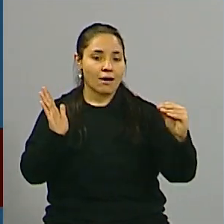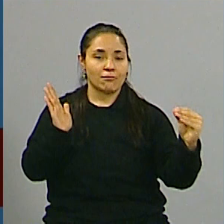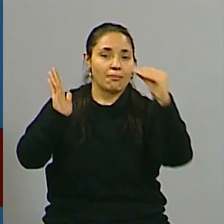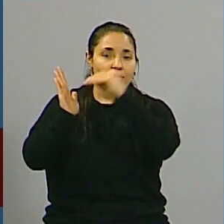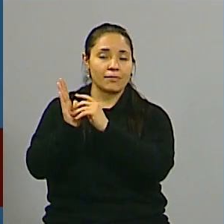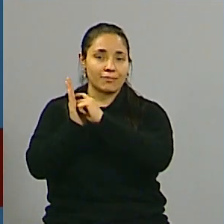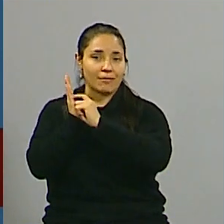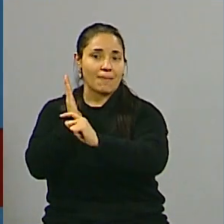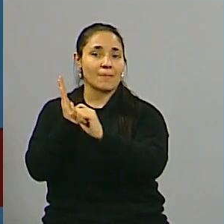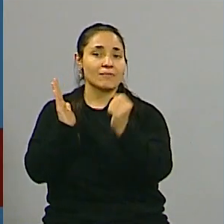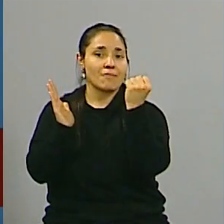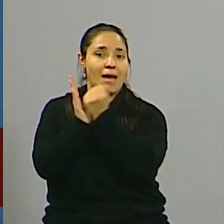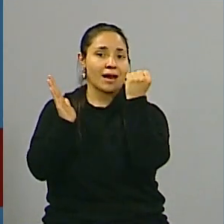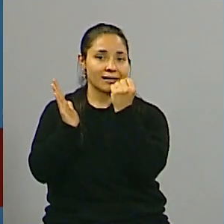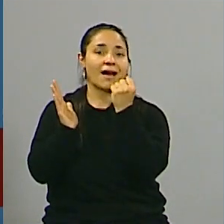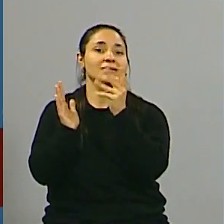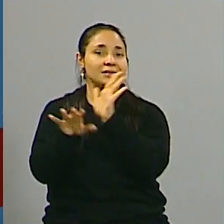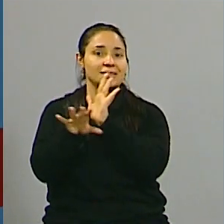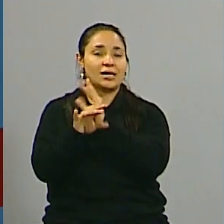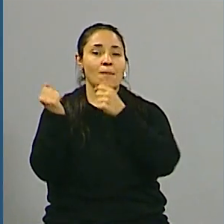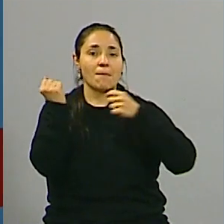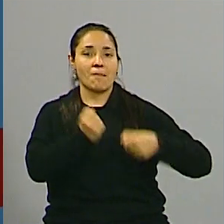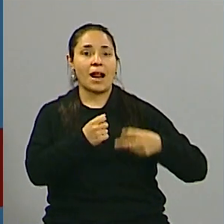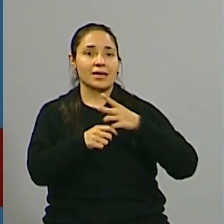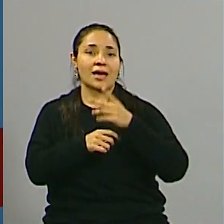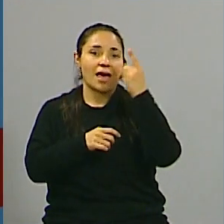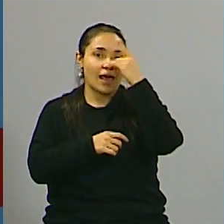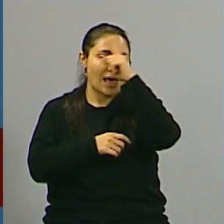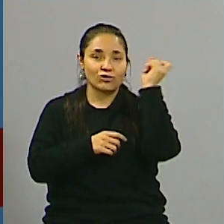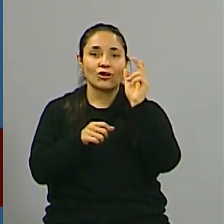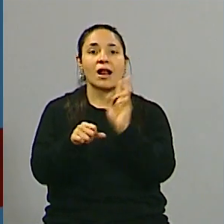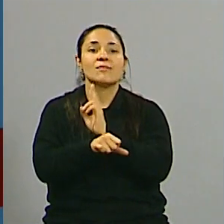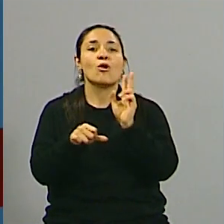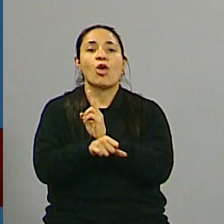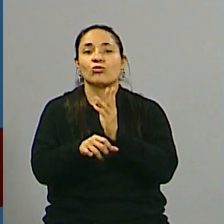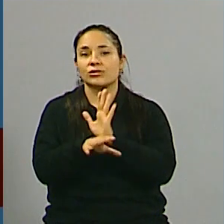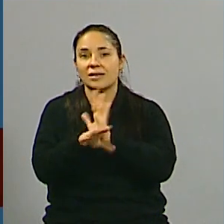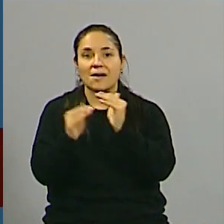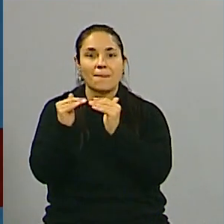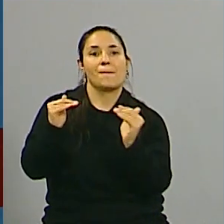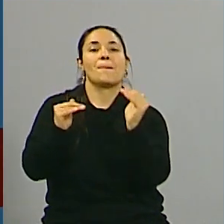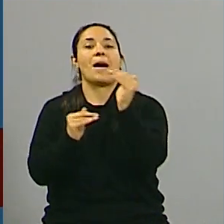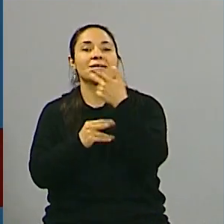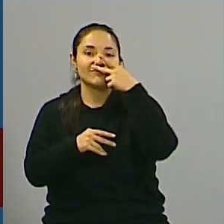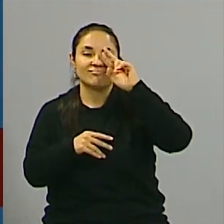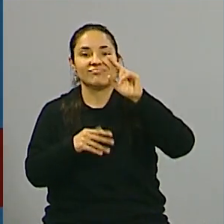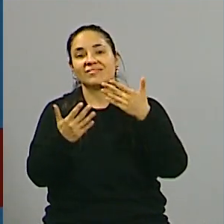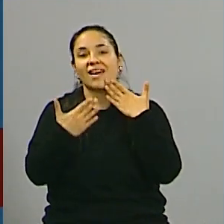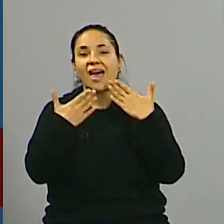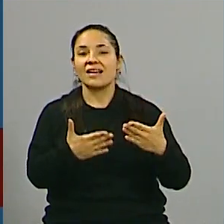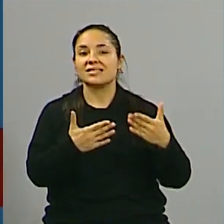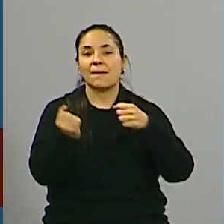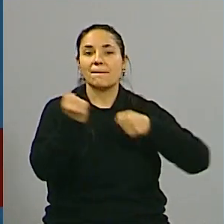la certificación de origen protegido, ¿no? Es decir, un producto puede venderse de una mejor manera si ha